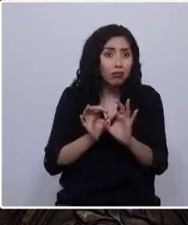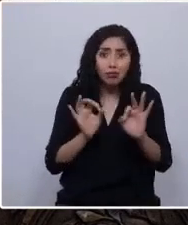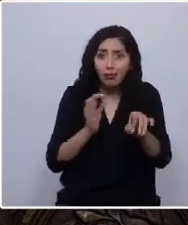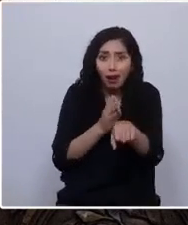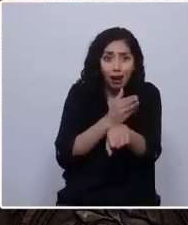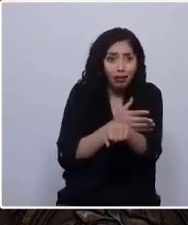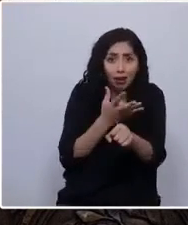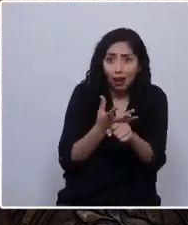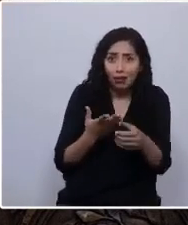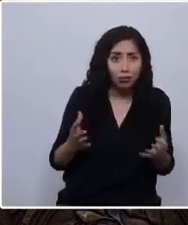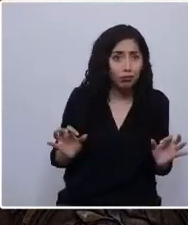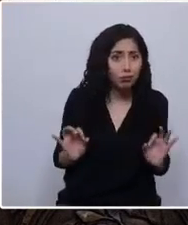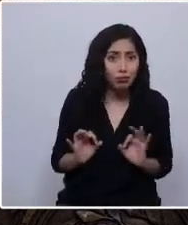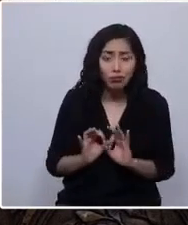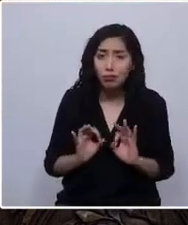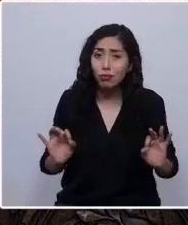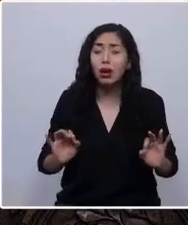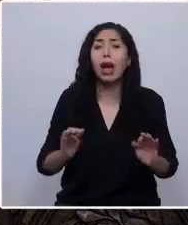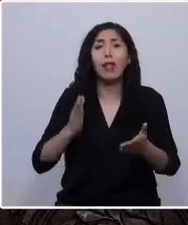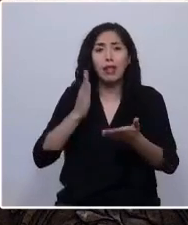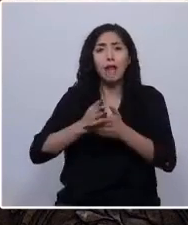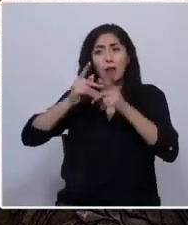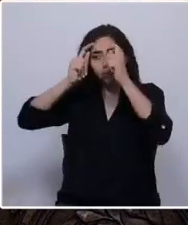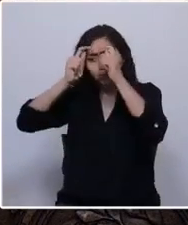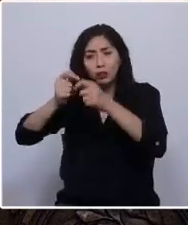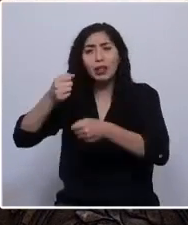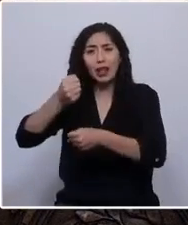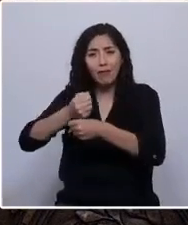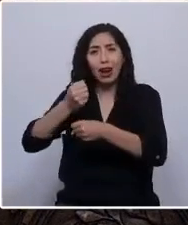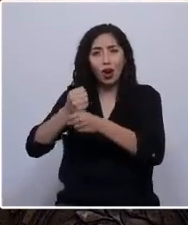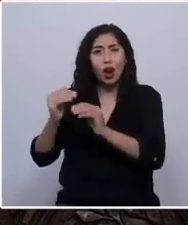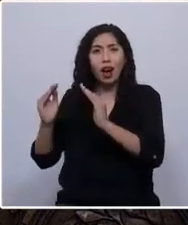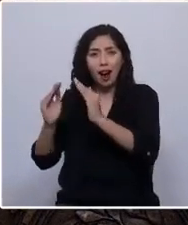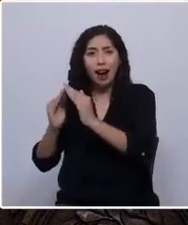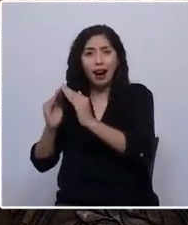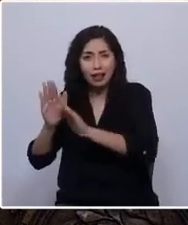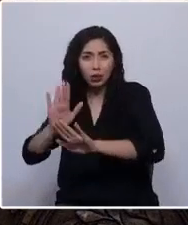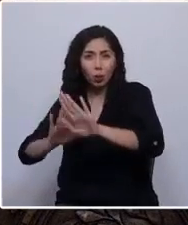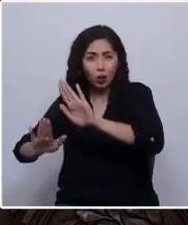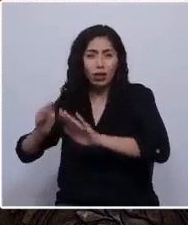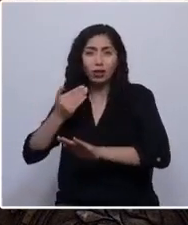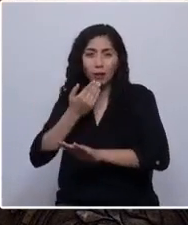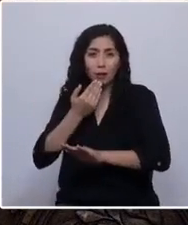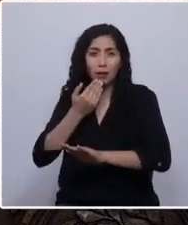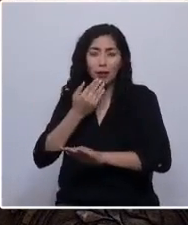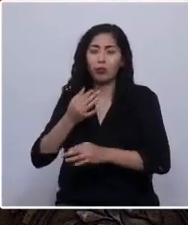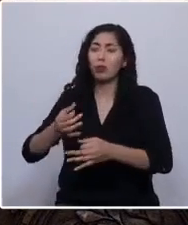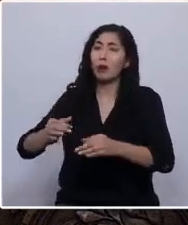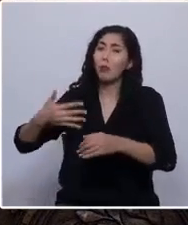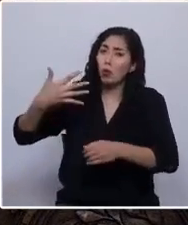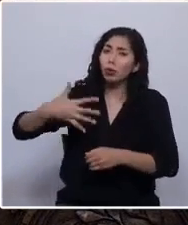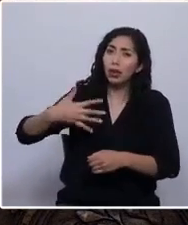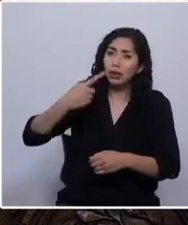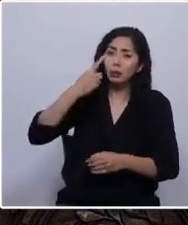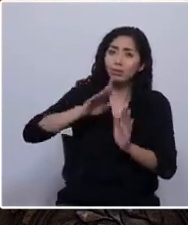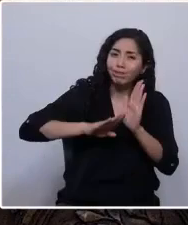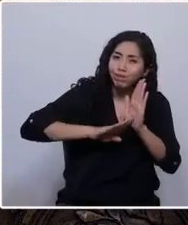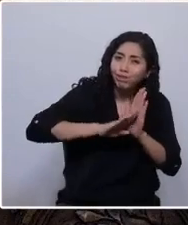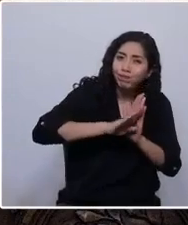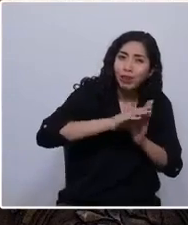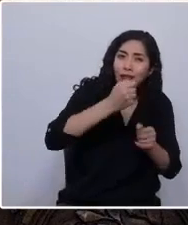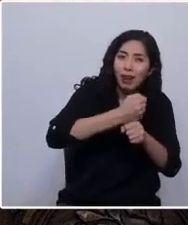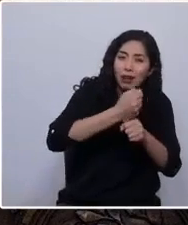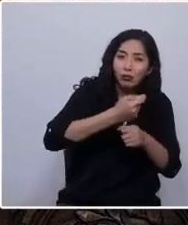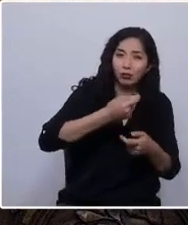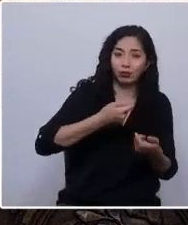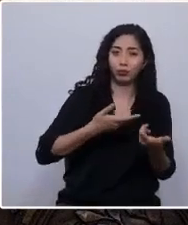que se reconozca el trabajo doméstico y de cuidado. Es fundamental para el desarrollo del trabajo productivo y la sostenibilidad de la vida. Estoy aquí